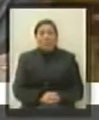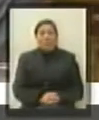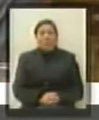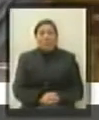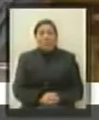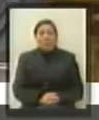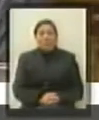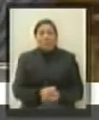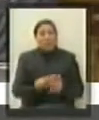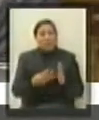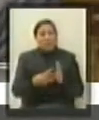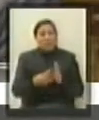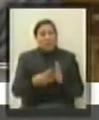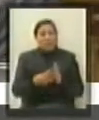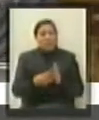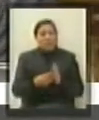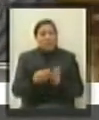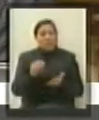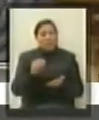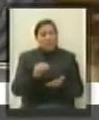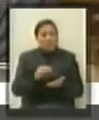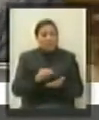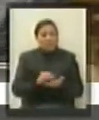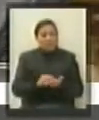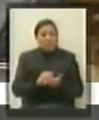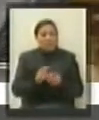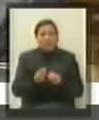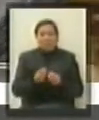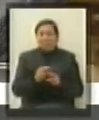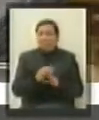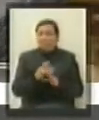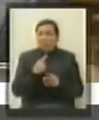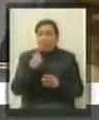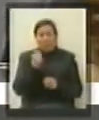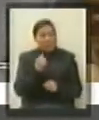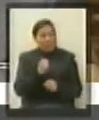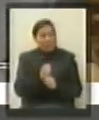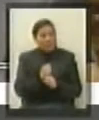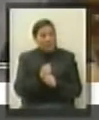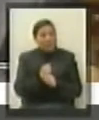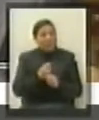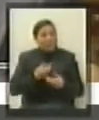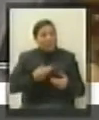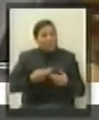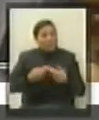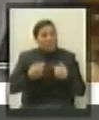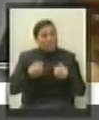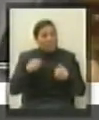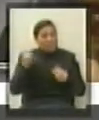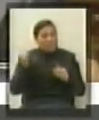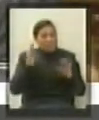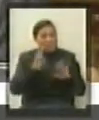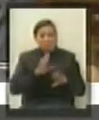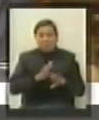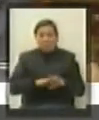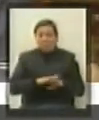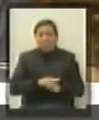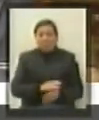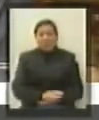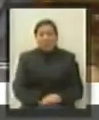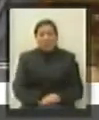es testigo de que en repetidas oportunidades, con motivo de esa labor, le he ido transmitiendo mi preocupación sobre el